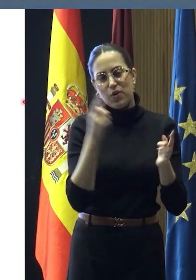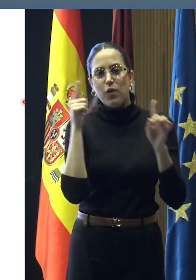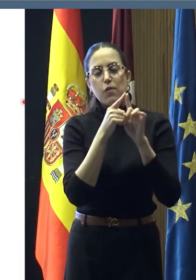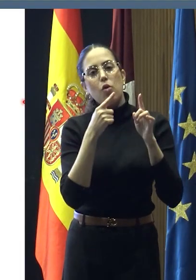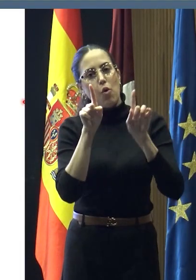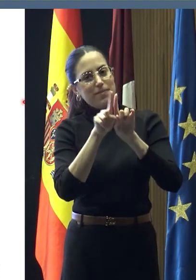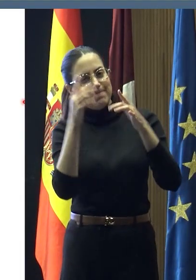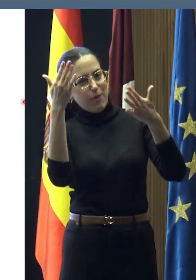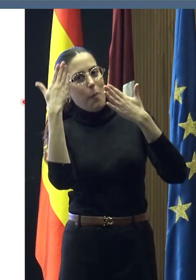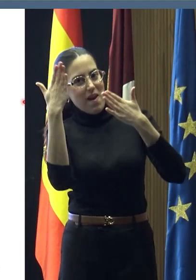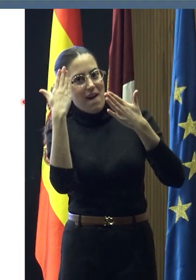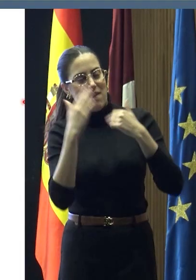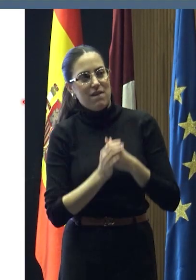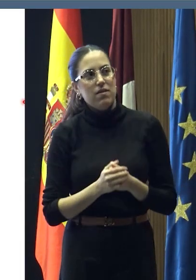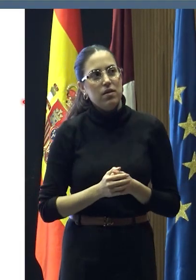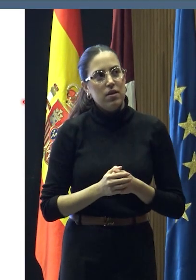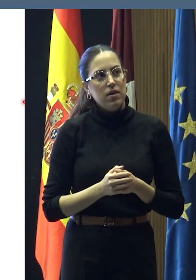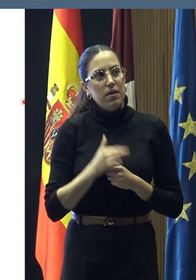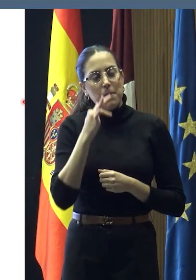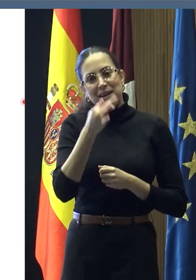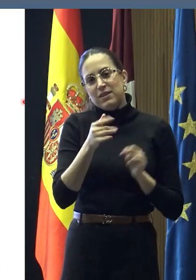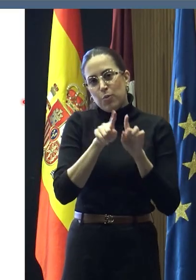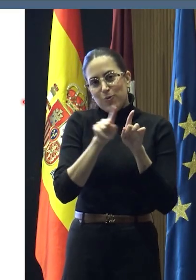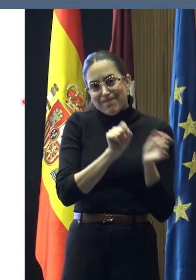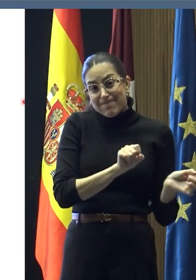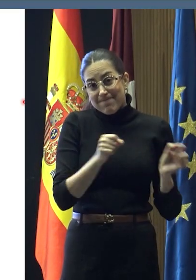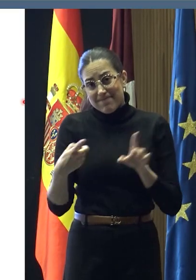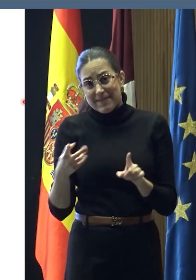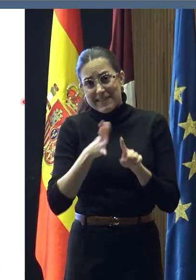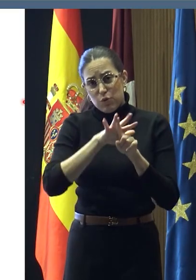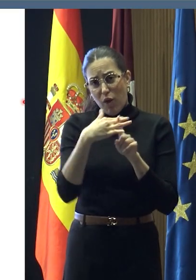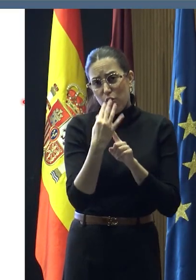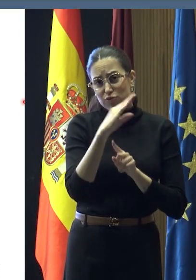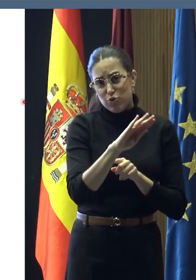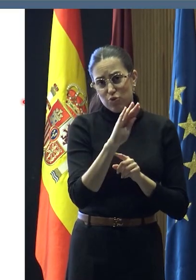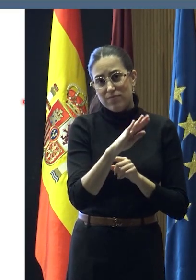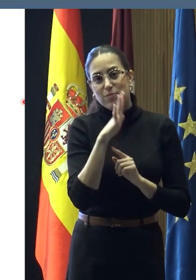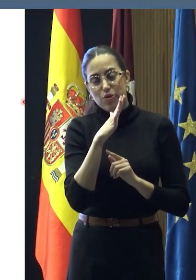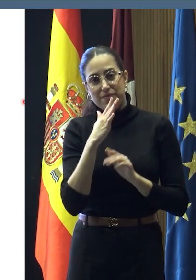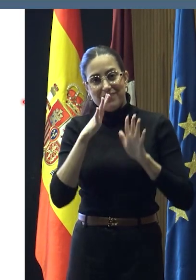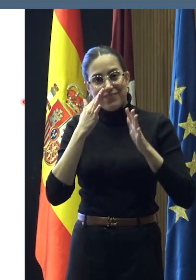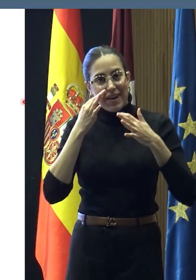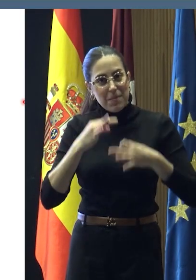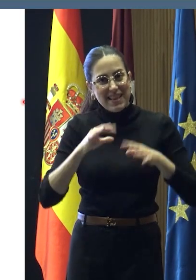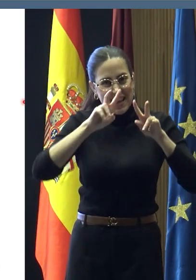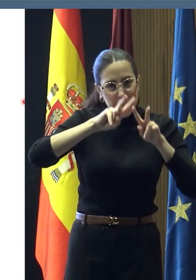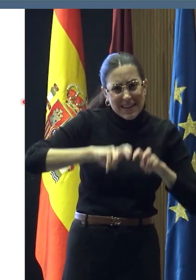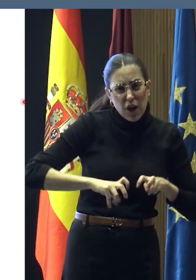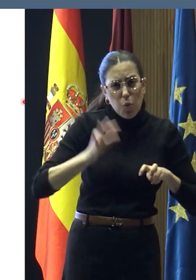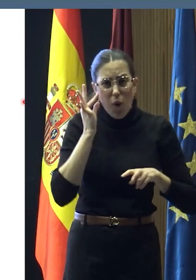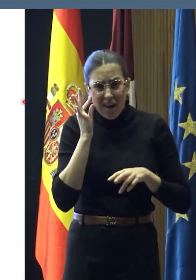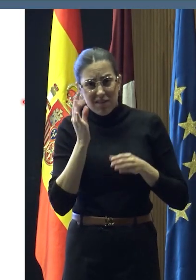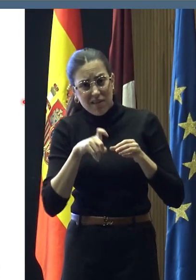como hacer una especie de símil con lo que pasaba con la investigación en las